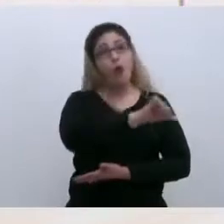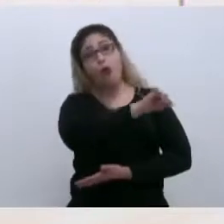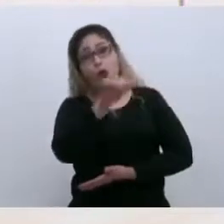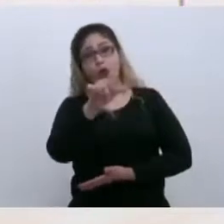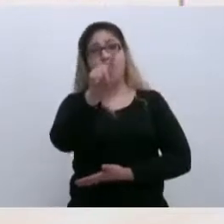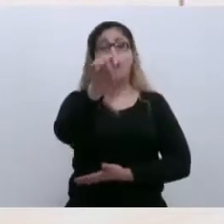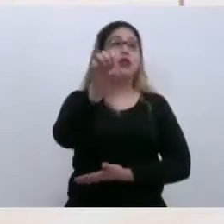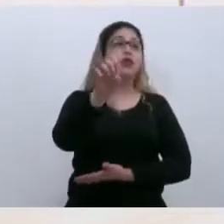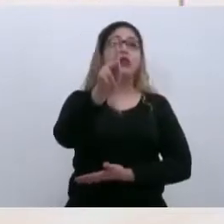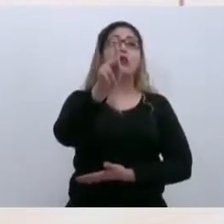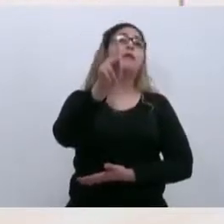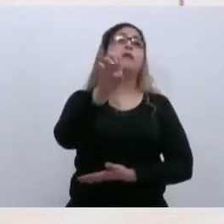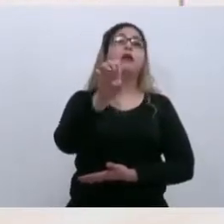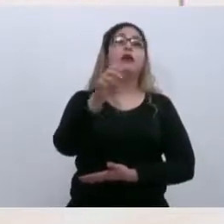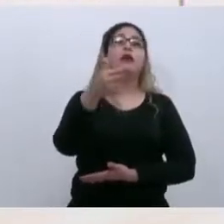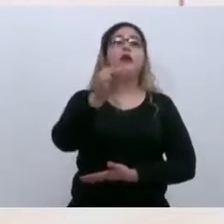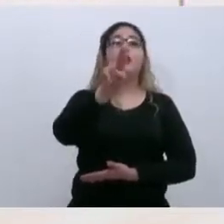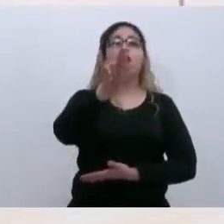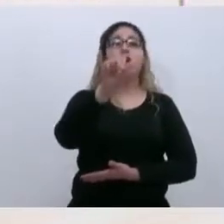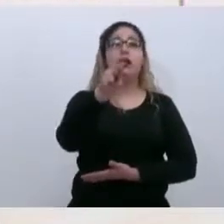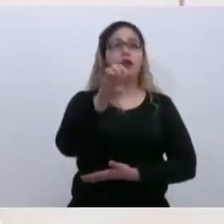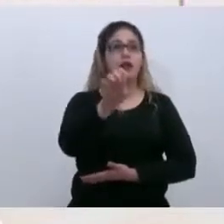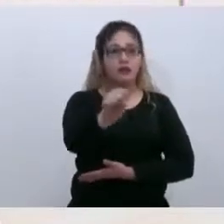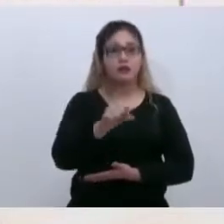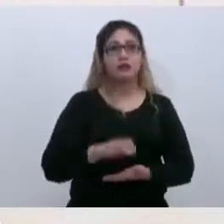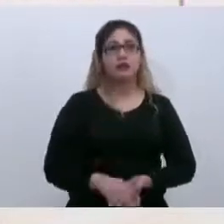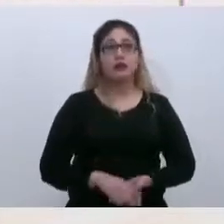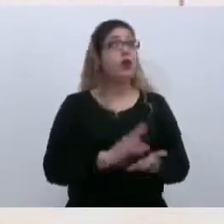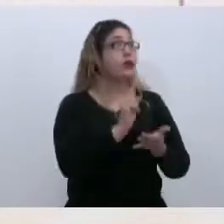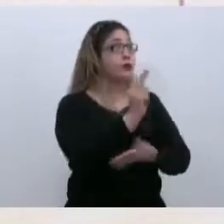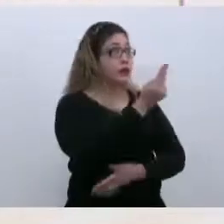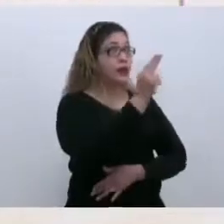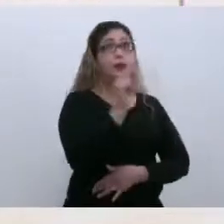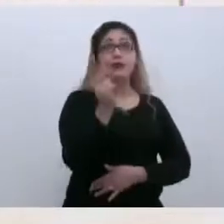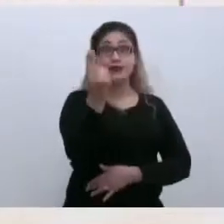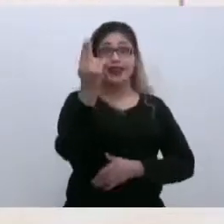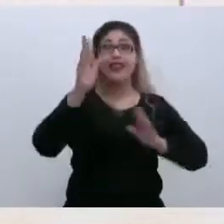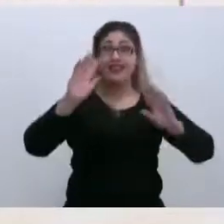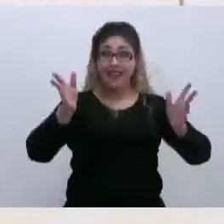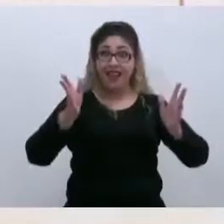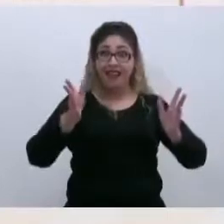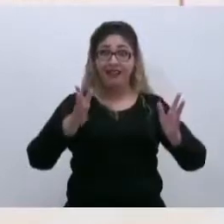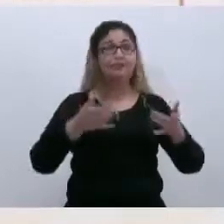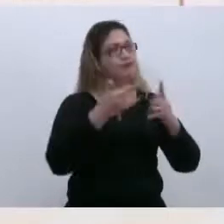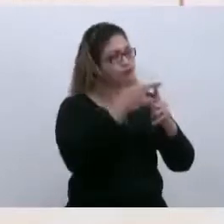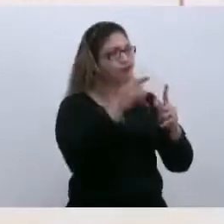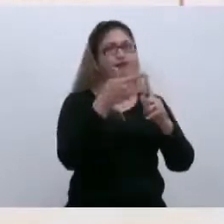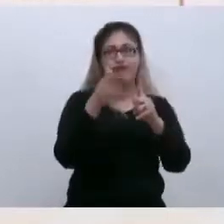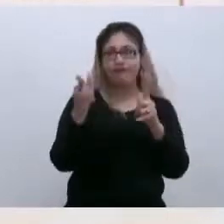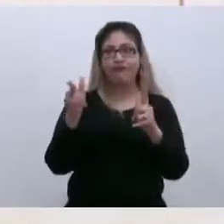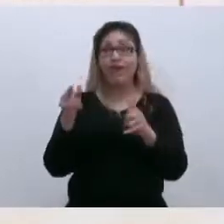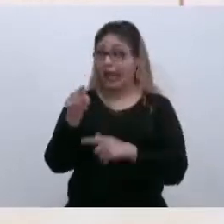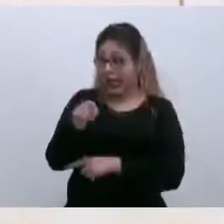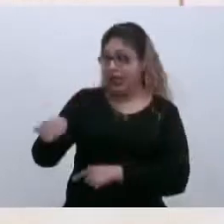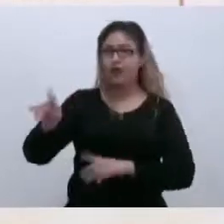del sistema de universidades Benito Juárez. En Durango,